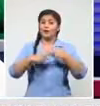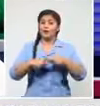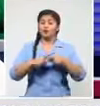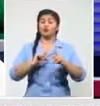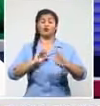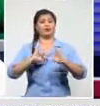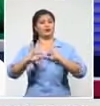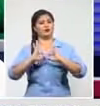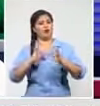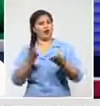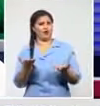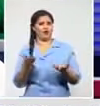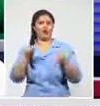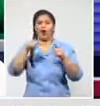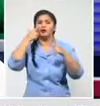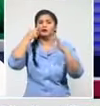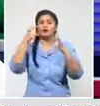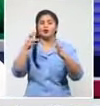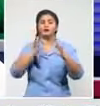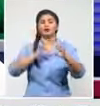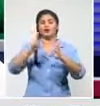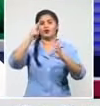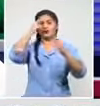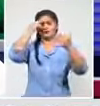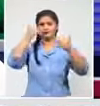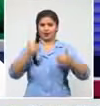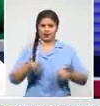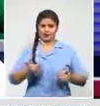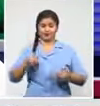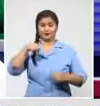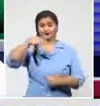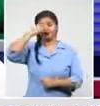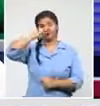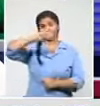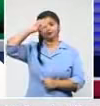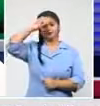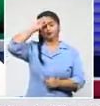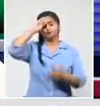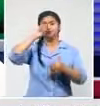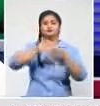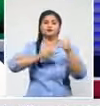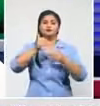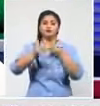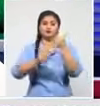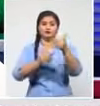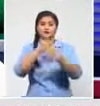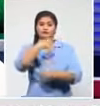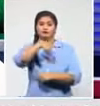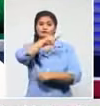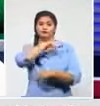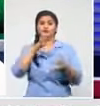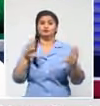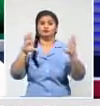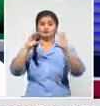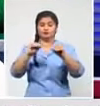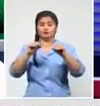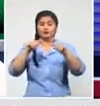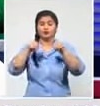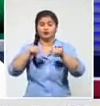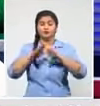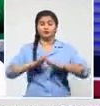es importante. Hay un protocolo en Cuba, que también lo explicó anoche Carmelo,